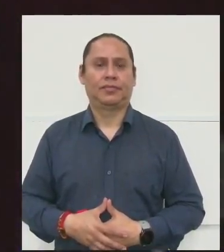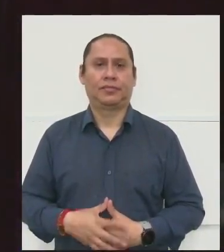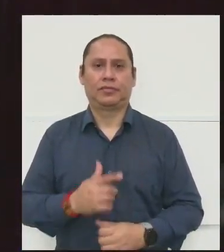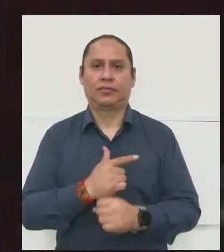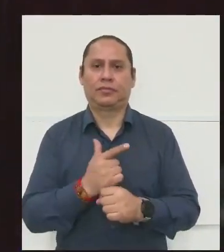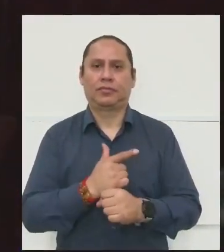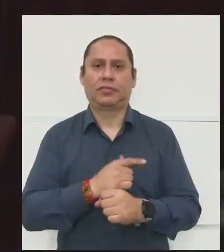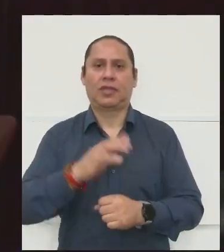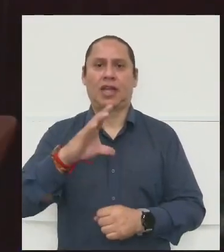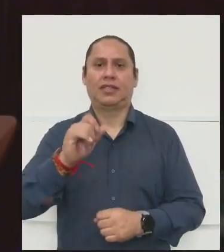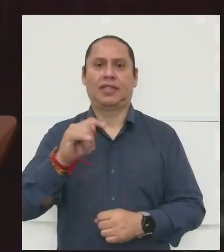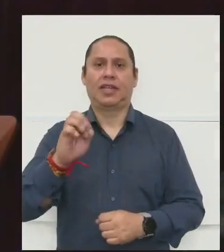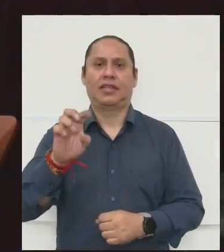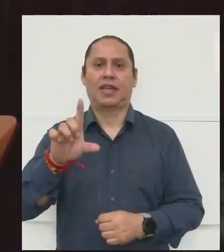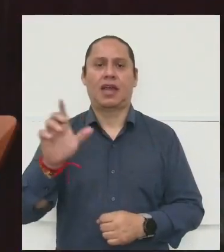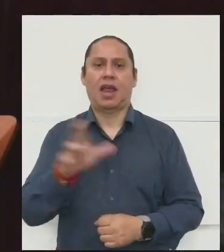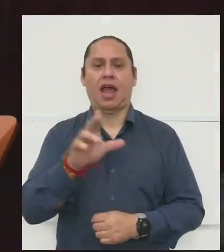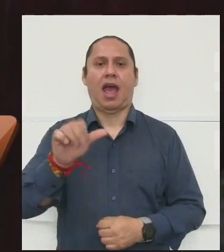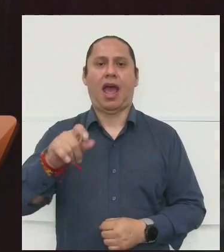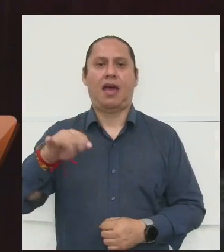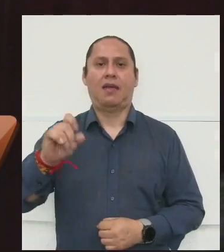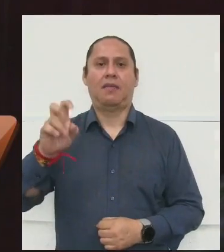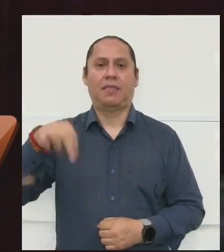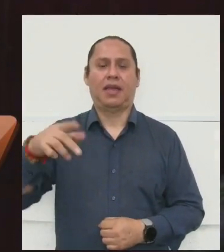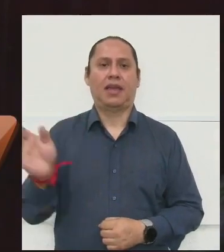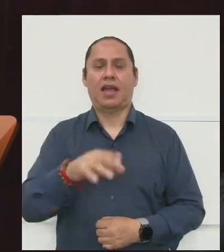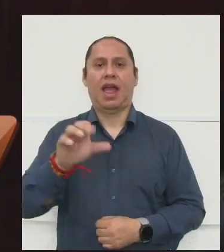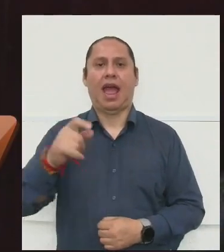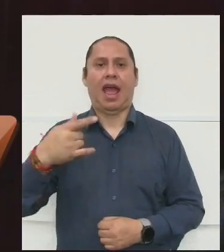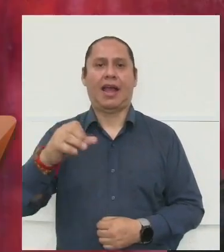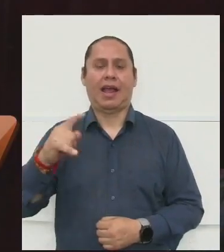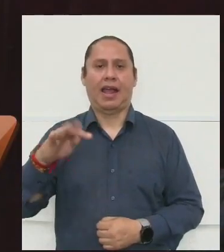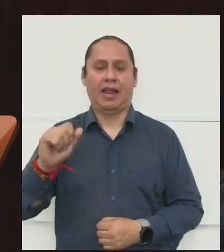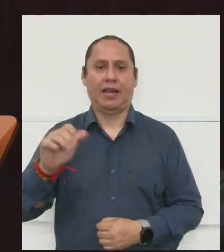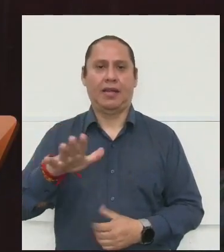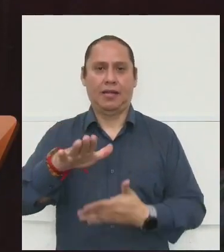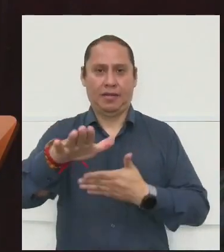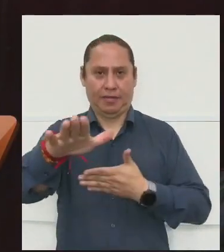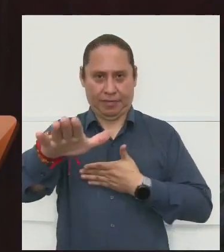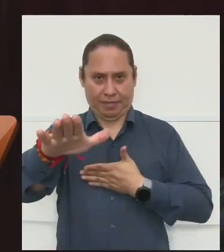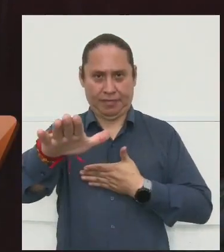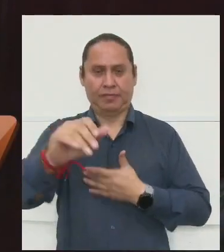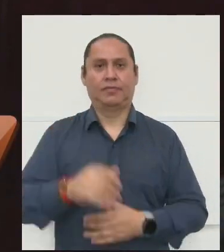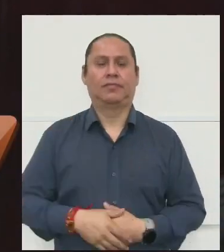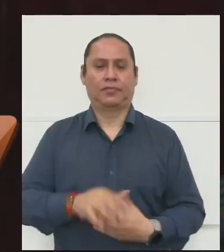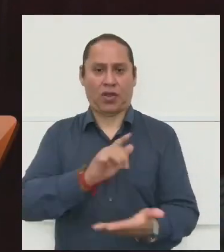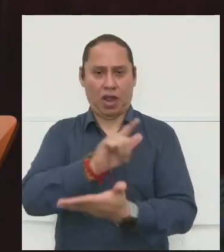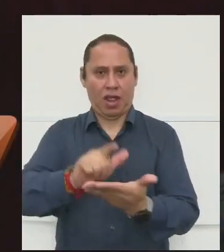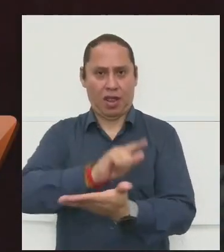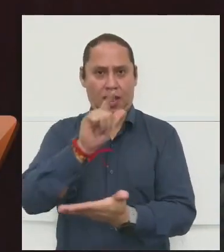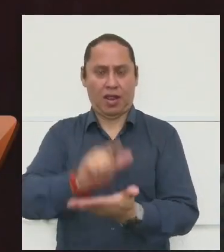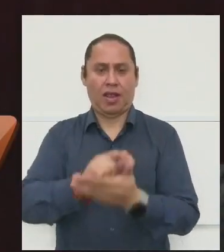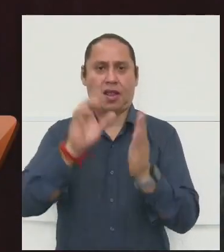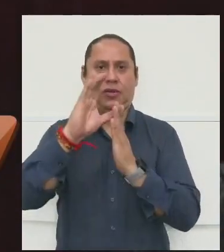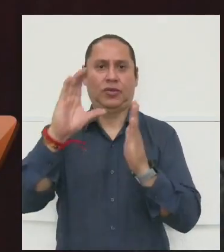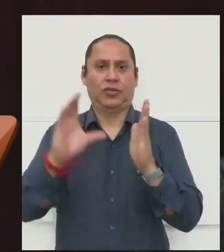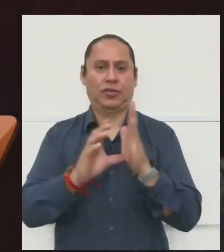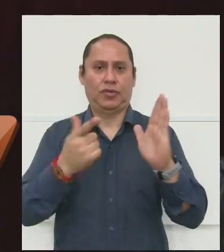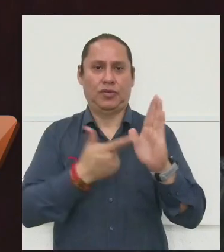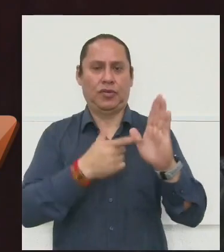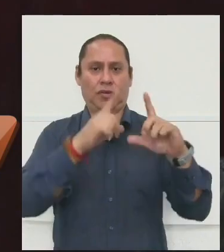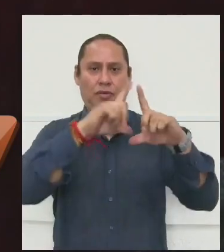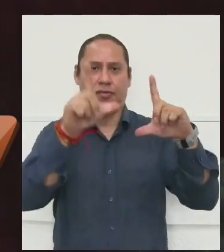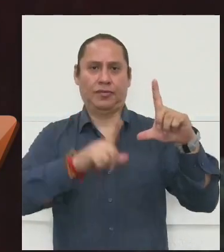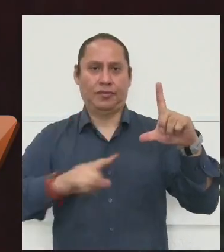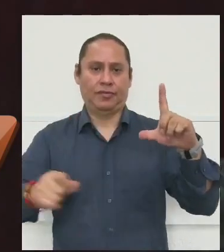licenciado César amín Aguilar Tejada protesta guardar y hacer guardar la constitución política de los Estados